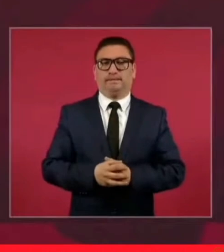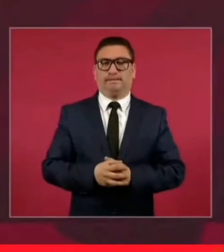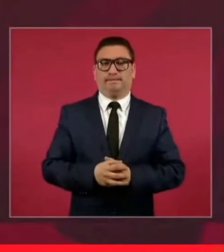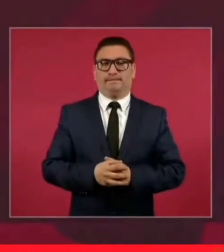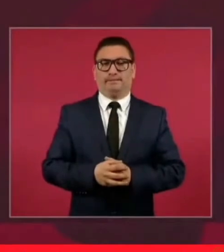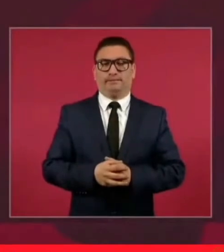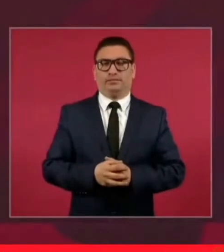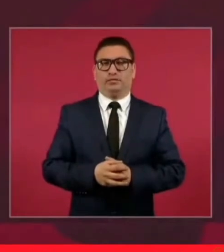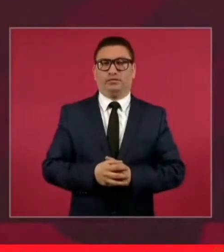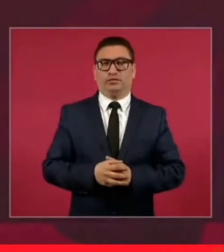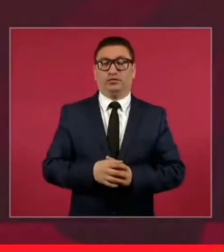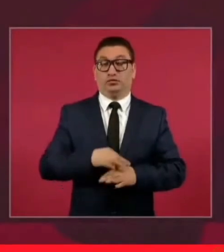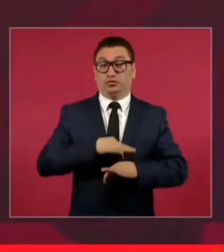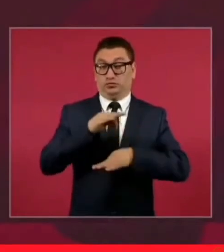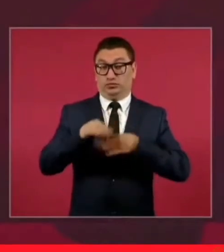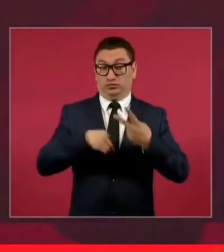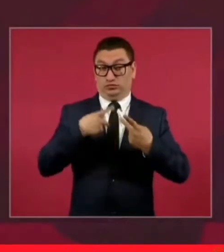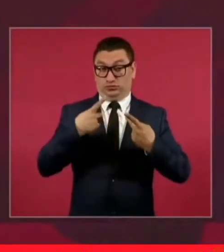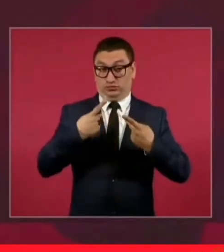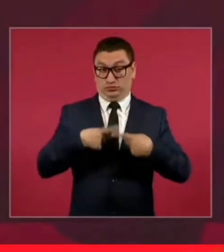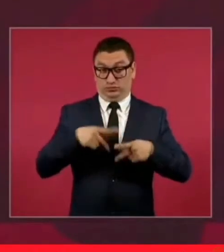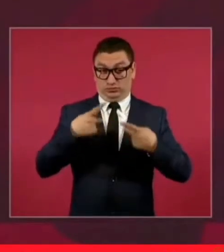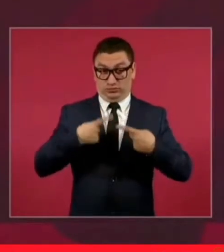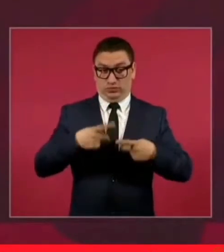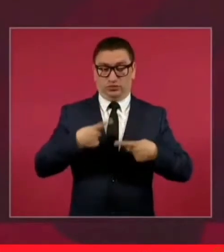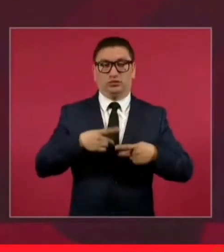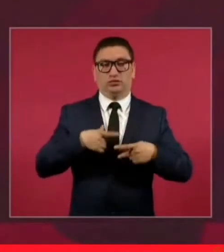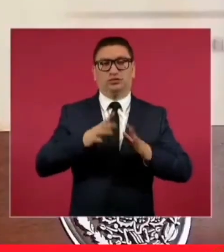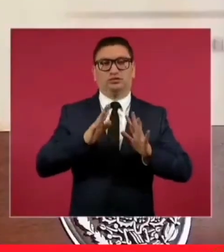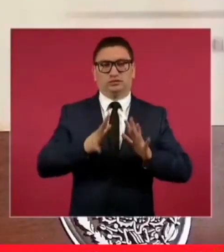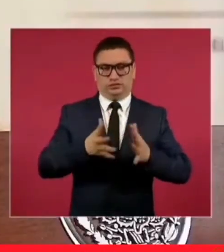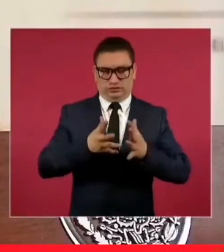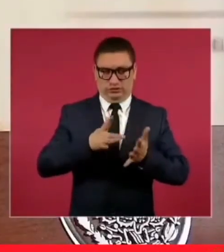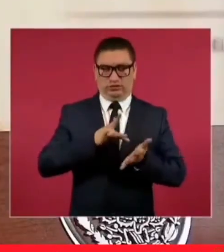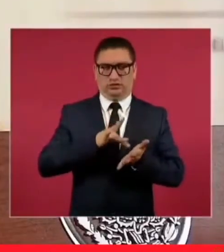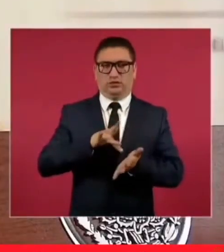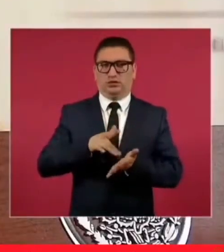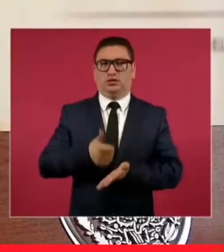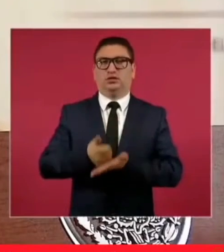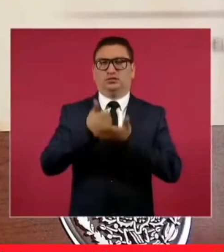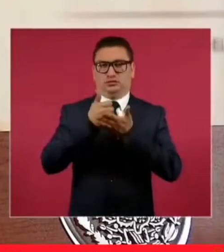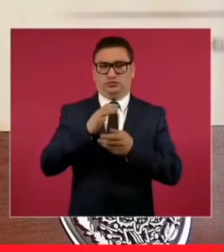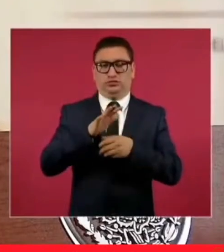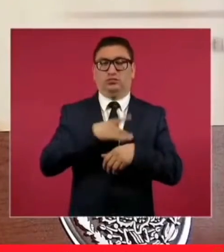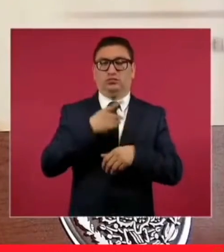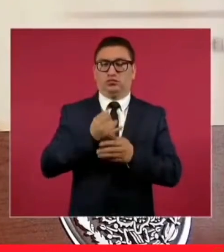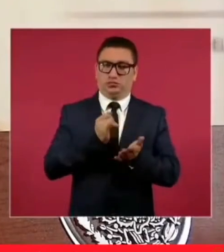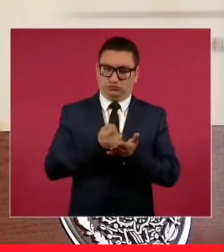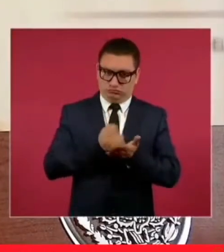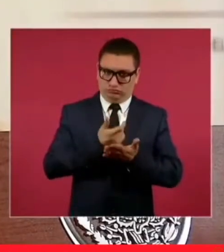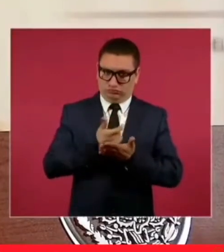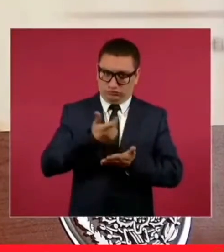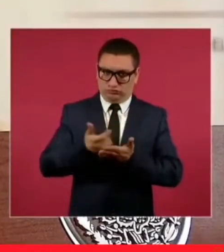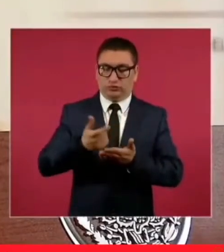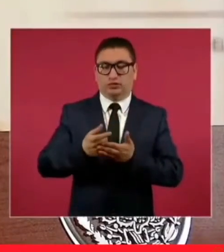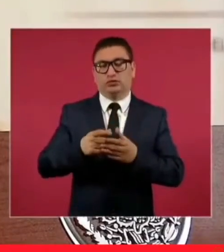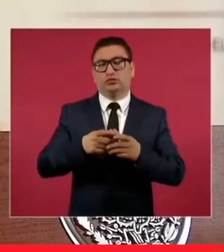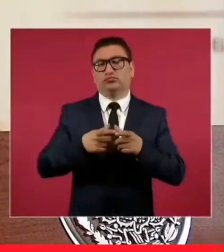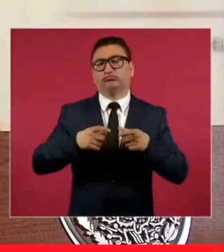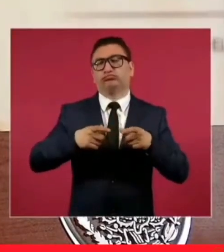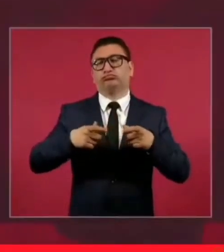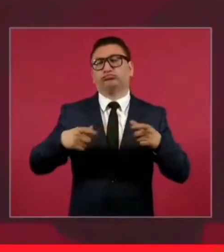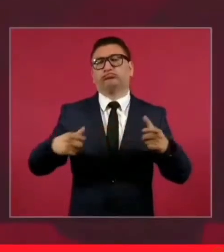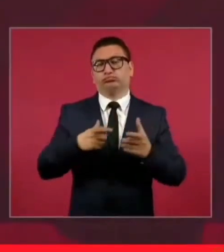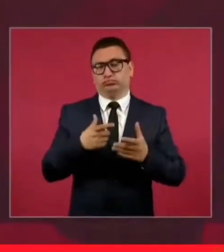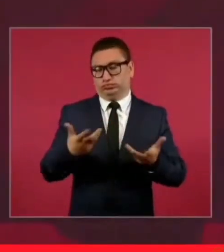Y la gente está ayudando y está creciendo la recaudación como nunca. Y no